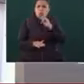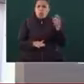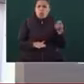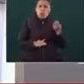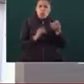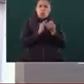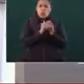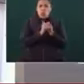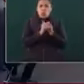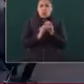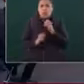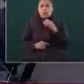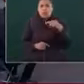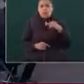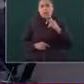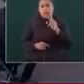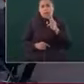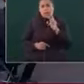Sí.